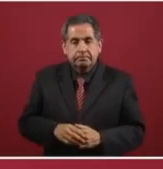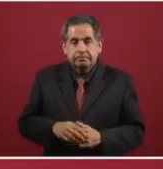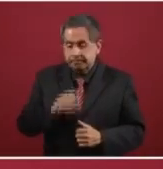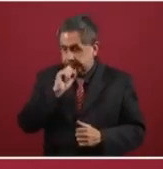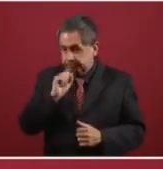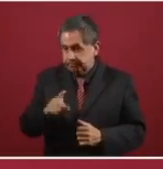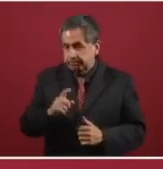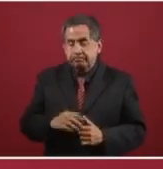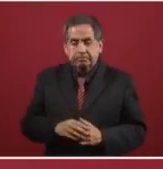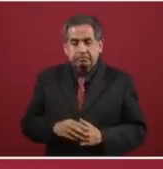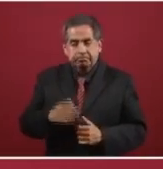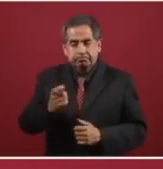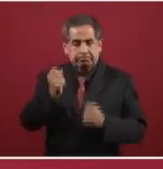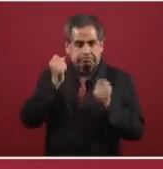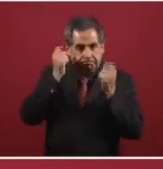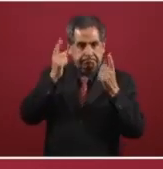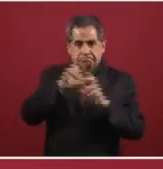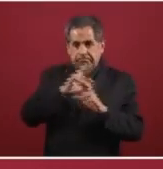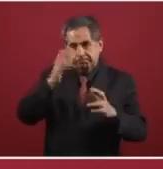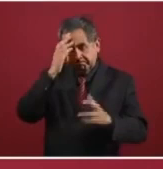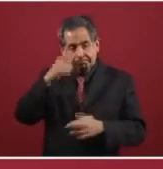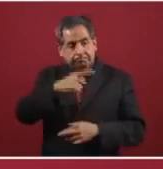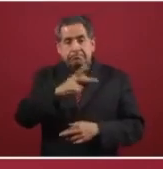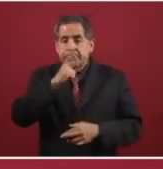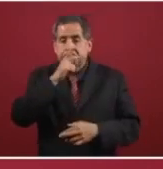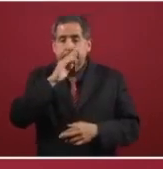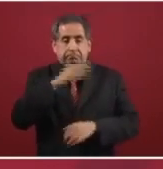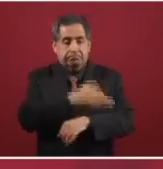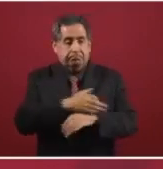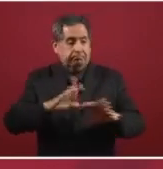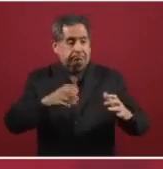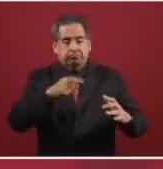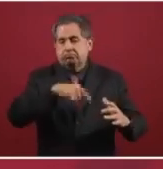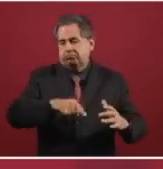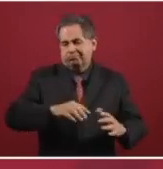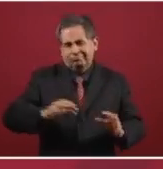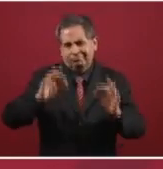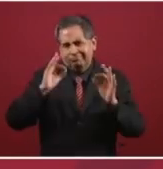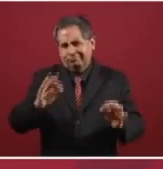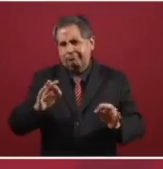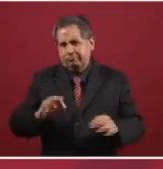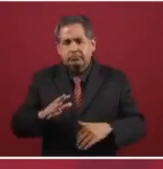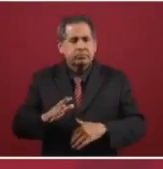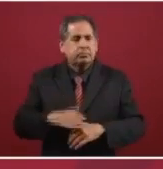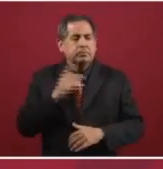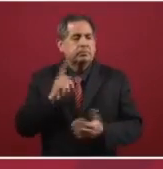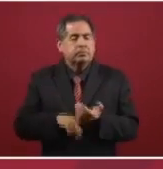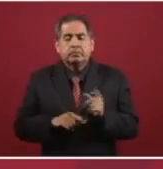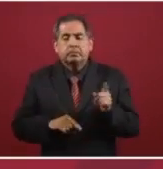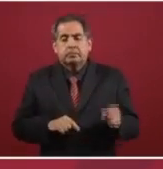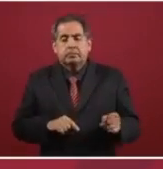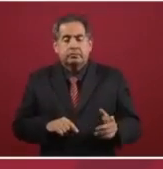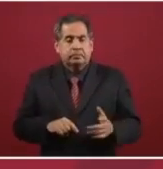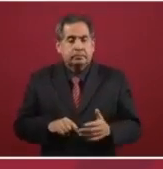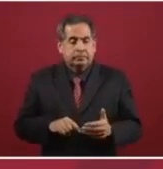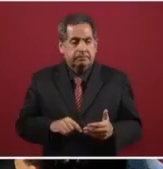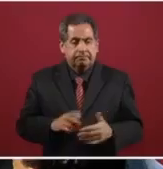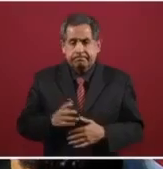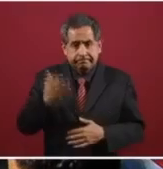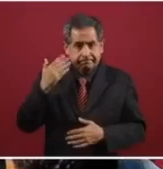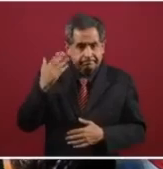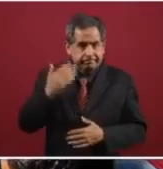escuelas. Mi reconocimiento a los padres de familia, porque se